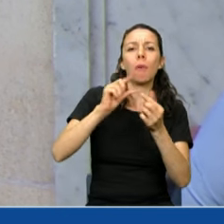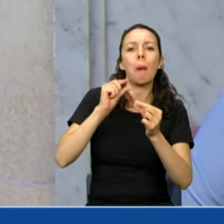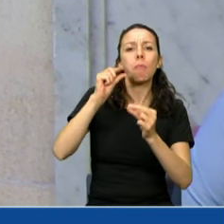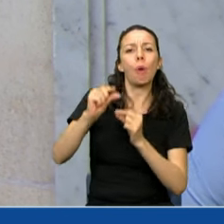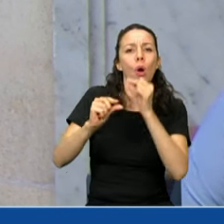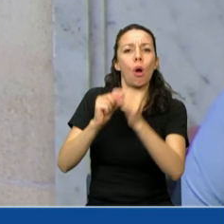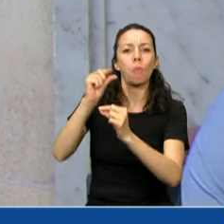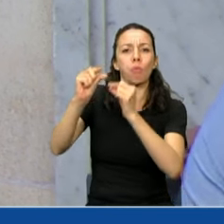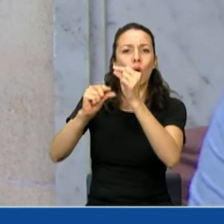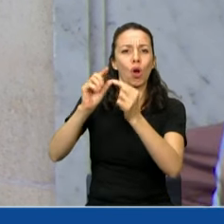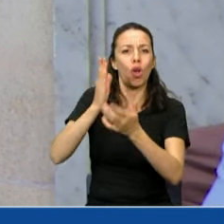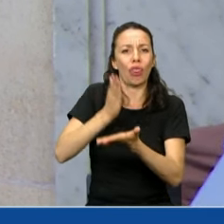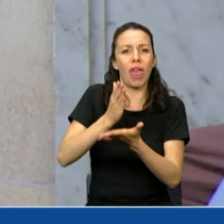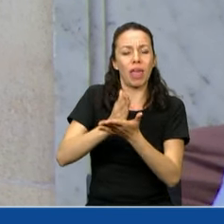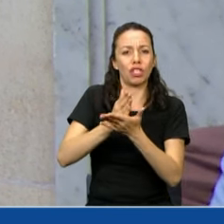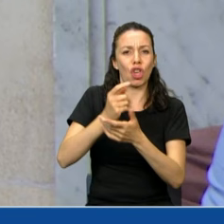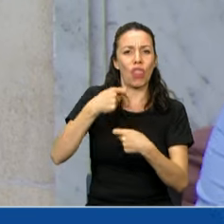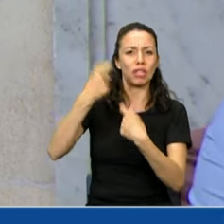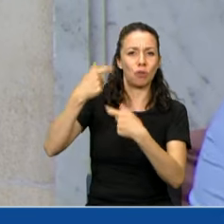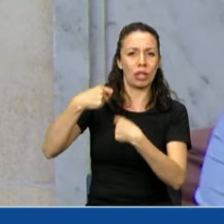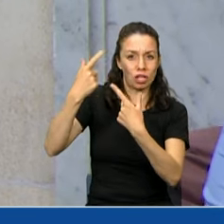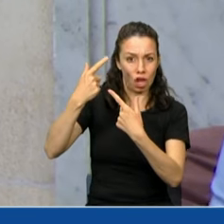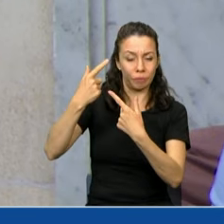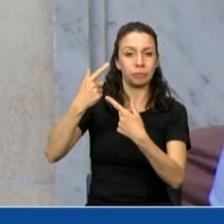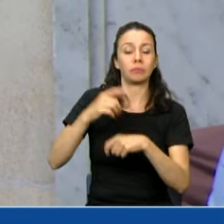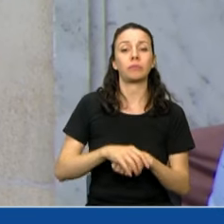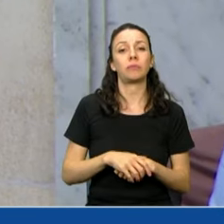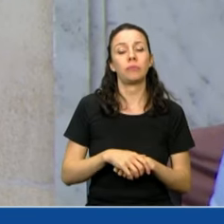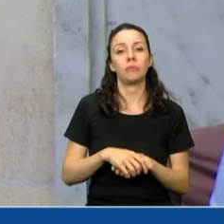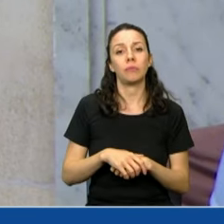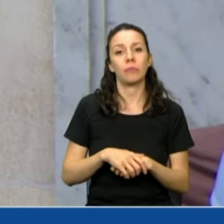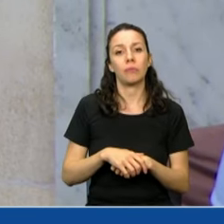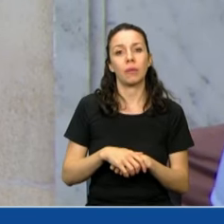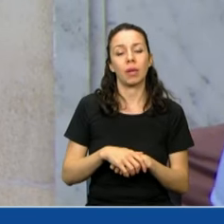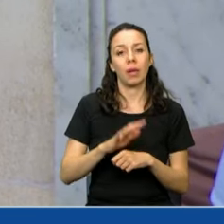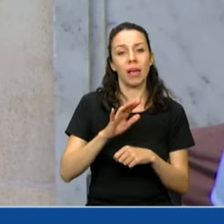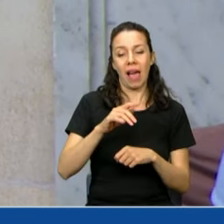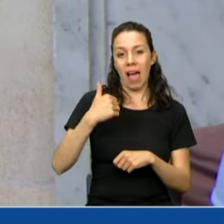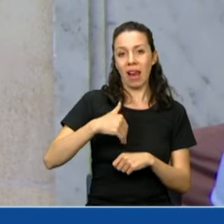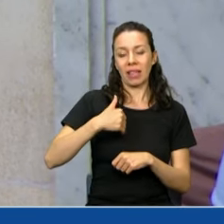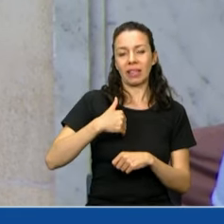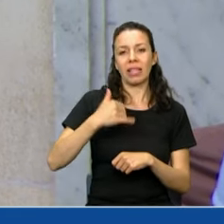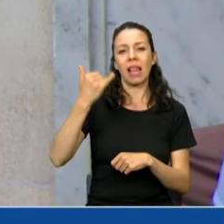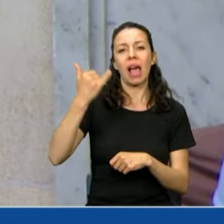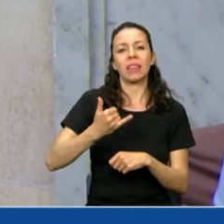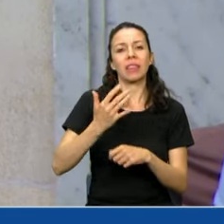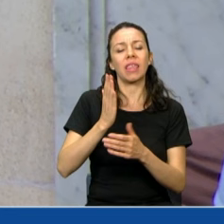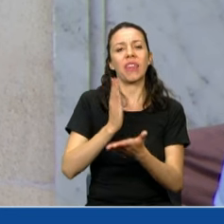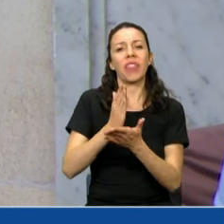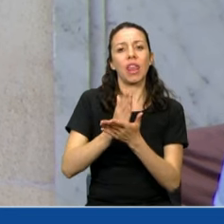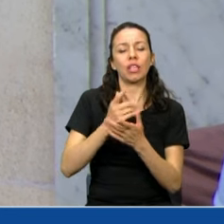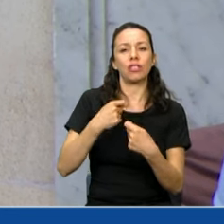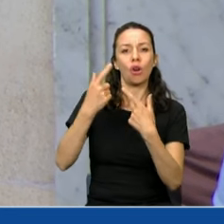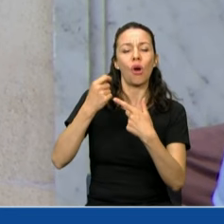de exportación el país va a empezar a recibir derecho de exportación a partir de que el millón